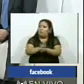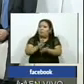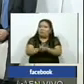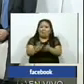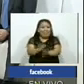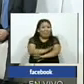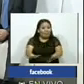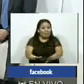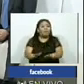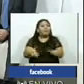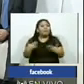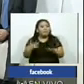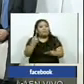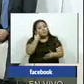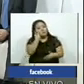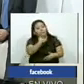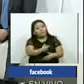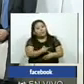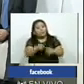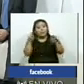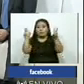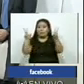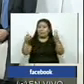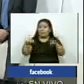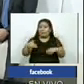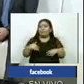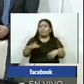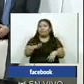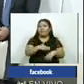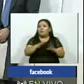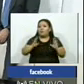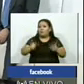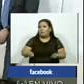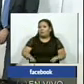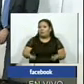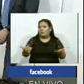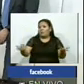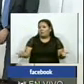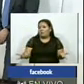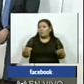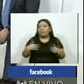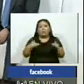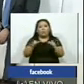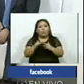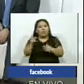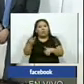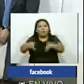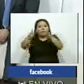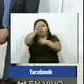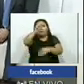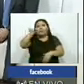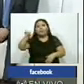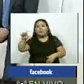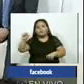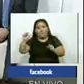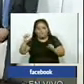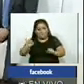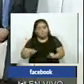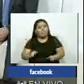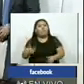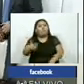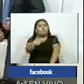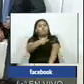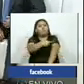gratuitas, ya lo veíamos en el sistema de salud público, también para los que son asegurados, las pueden obtener al asegurar a sus